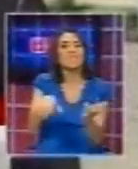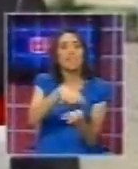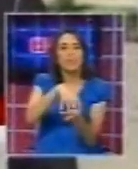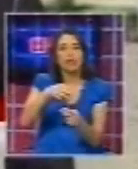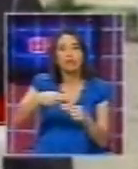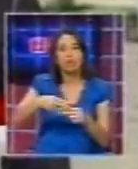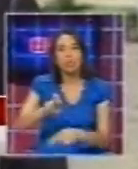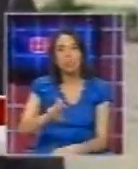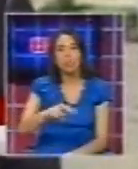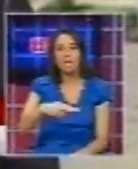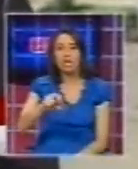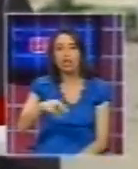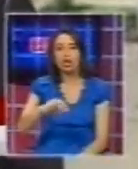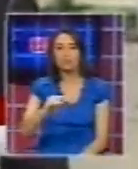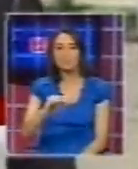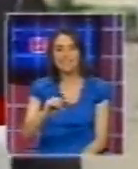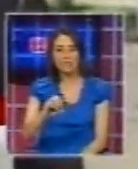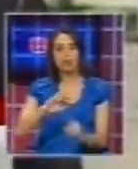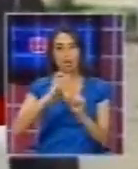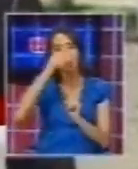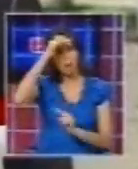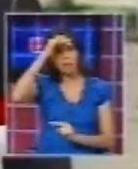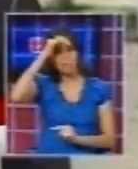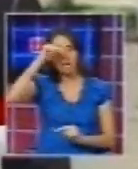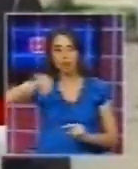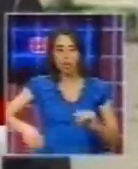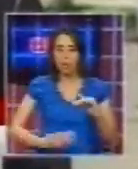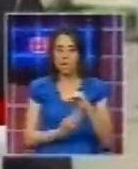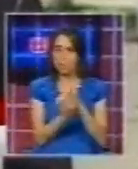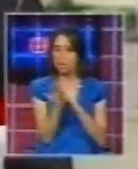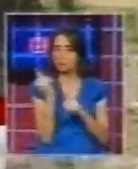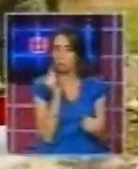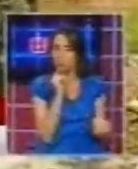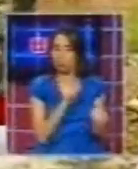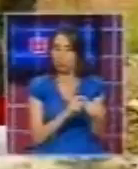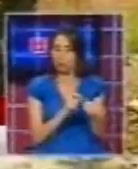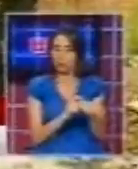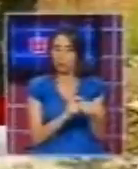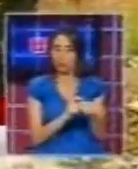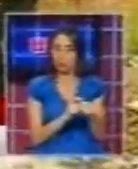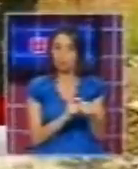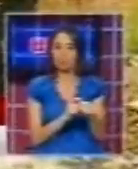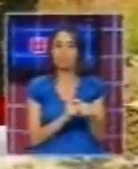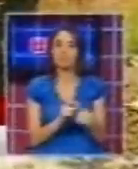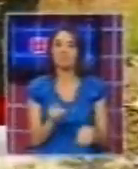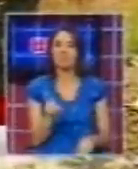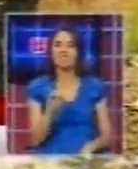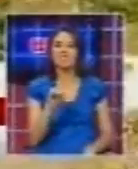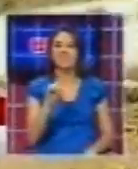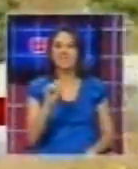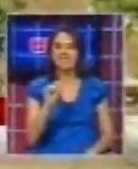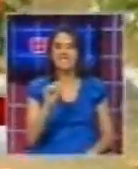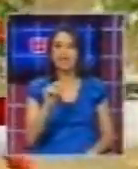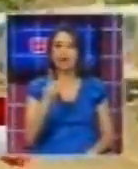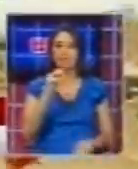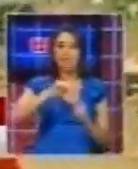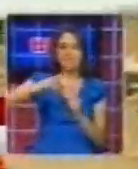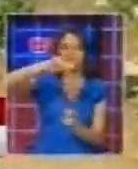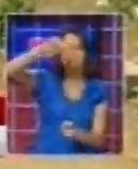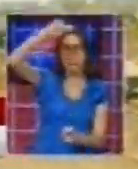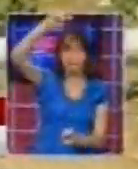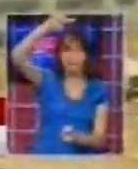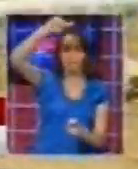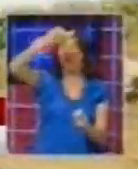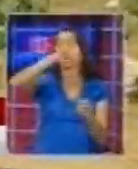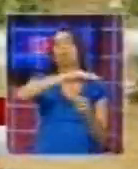Peñoncito en la comuna de Puente Alto porque esta mañana, hace pocos minutos, botaron un silo, destruyeron un silo de 20 metros de altura